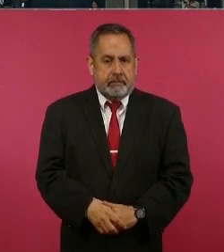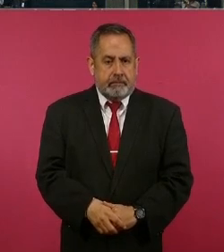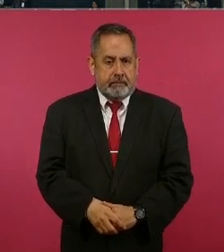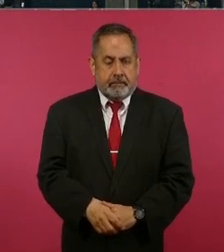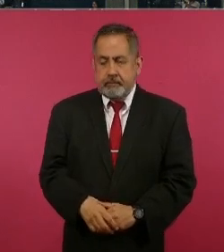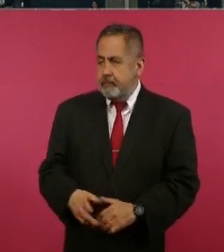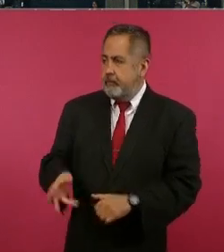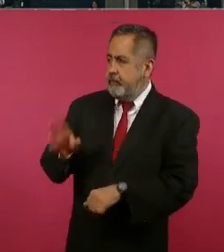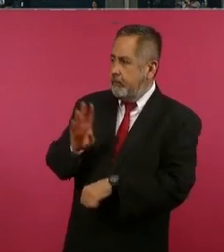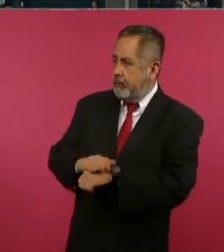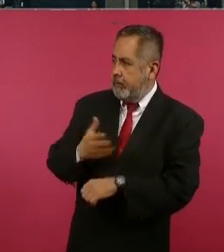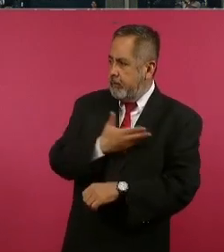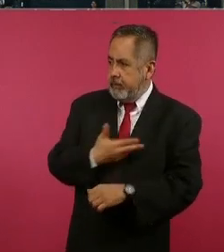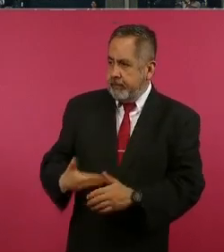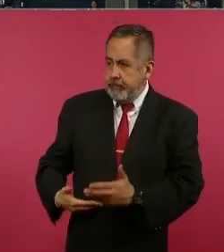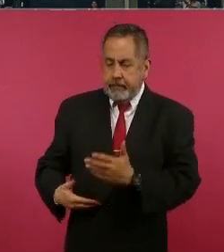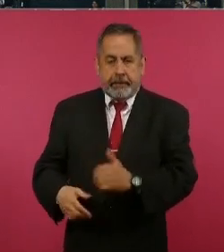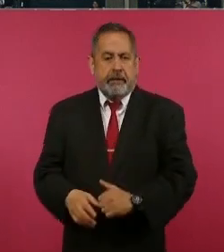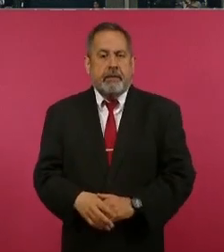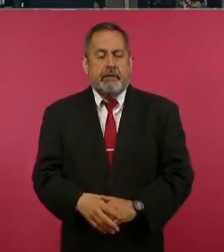Con su permiso, señor presidente,